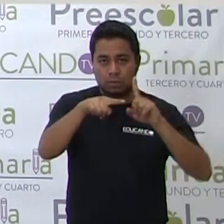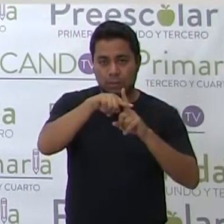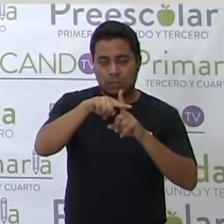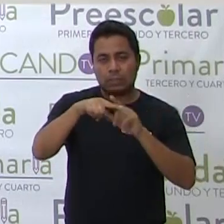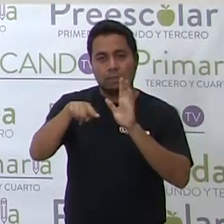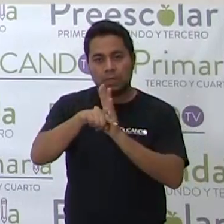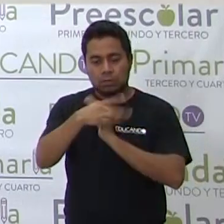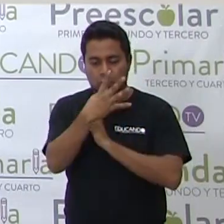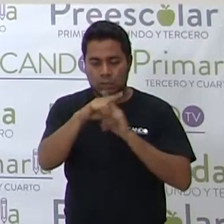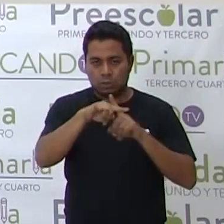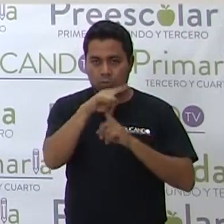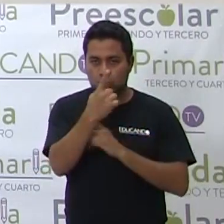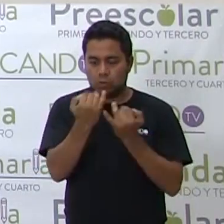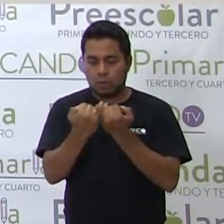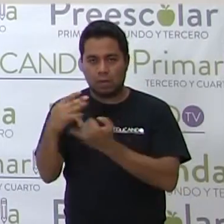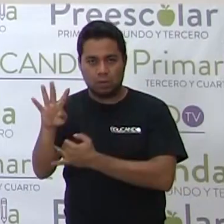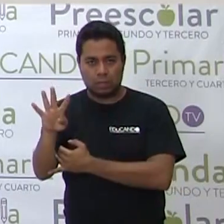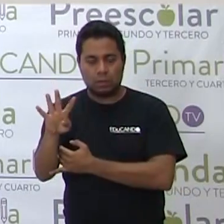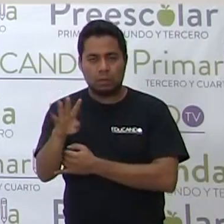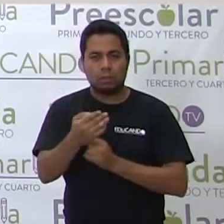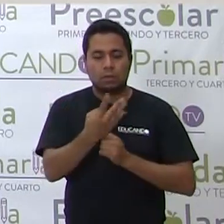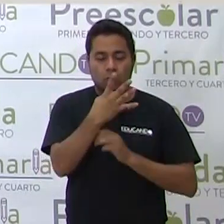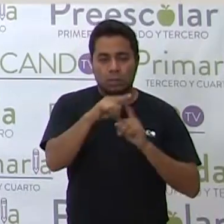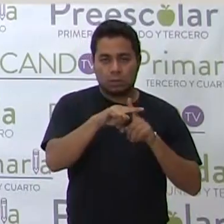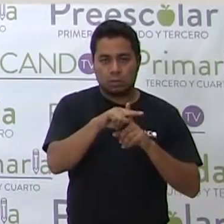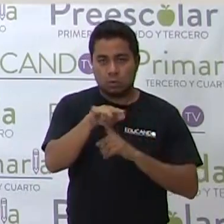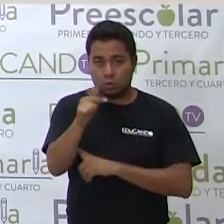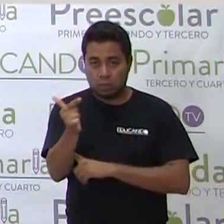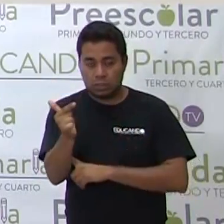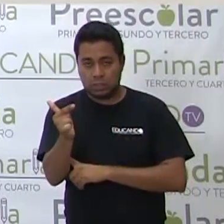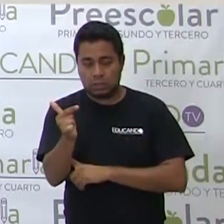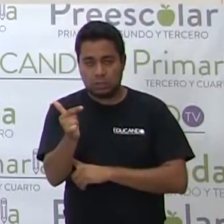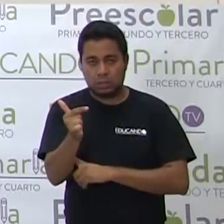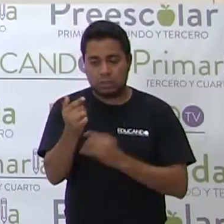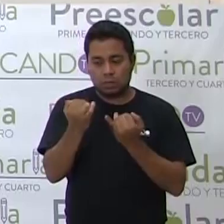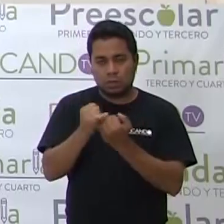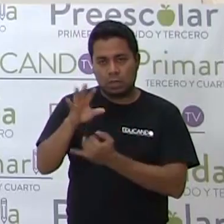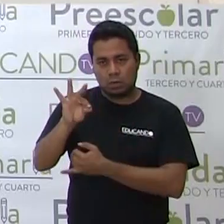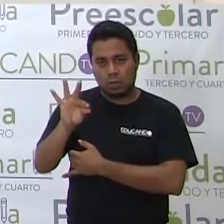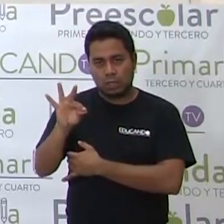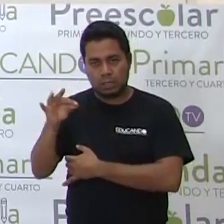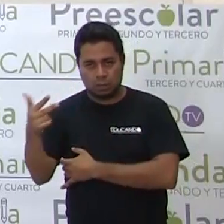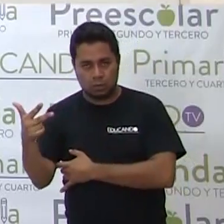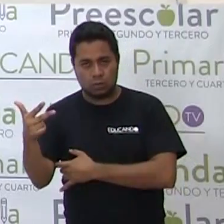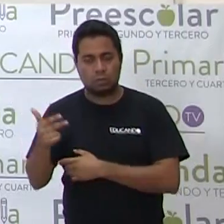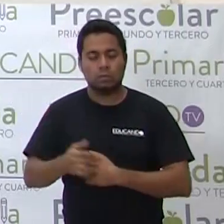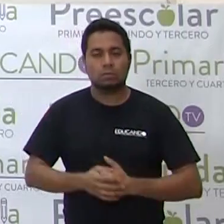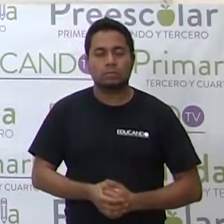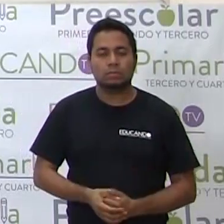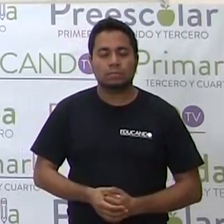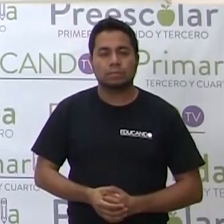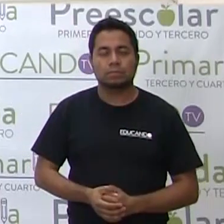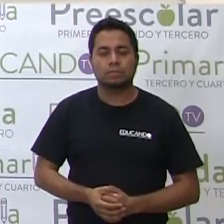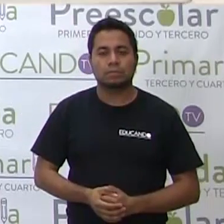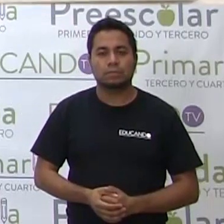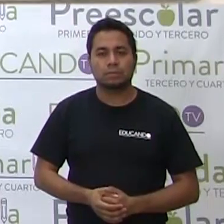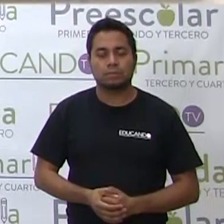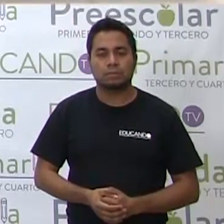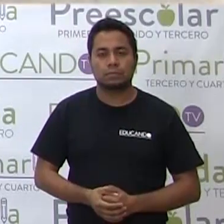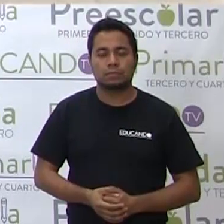4 * 1 4 4 * 12 48 sí